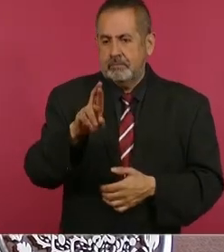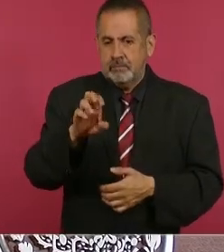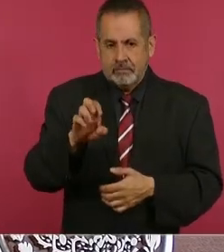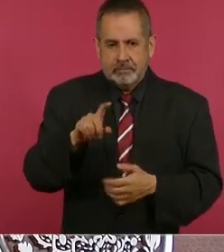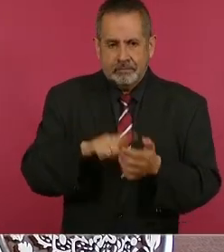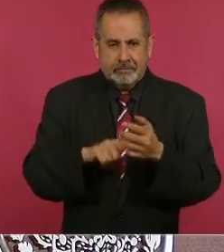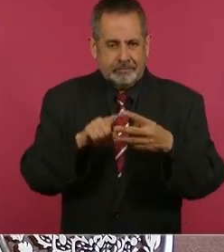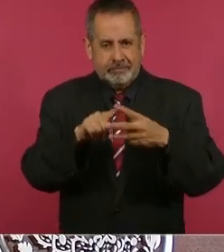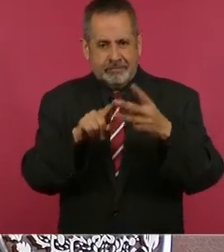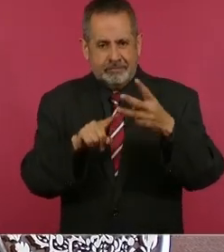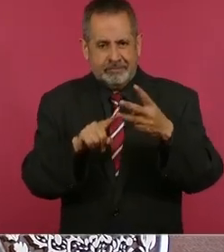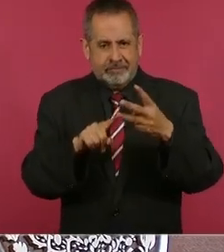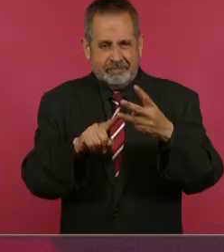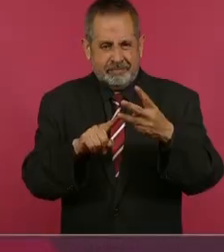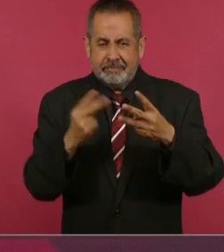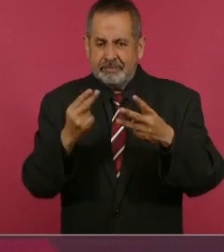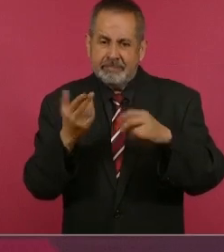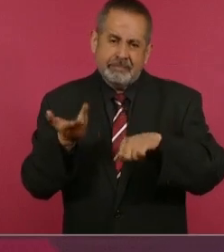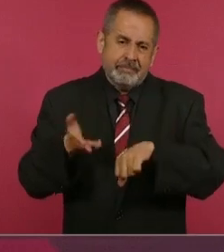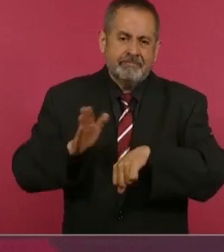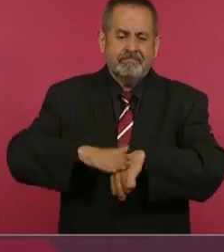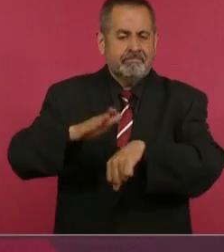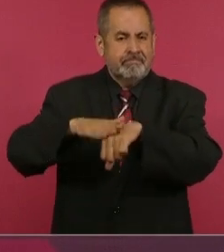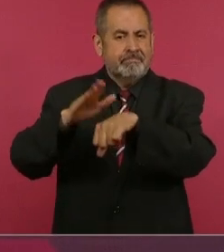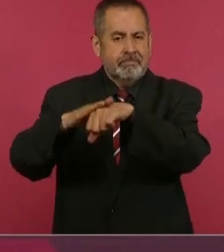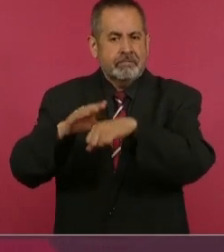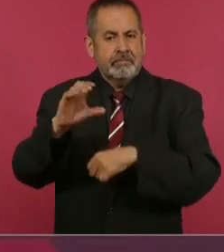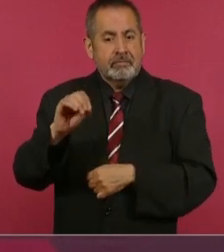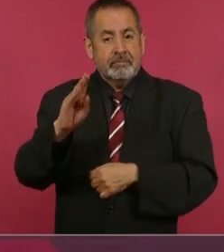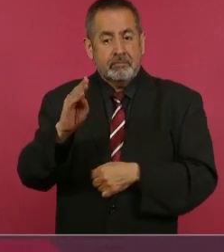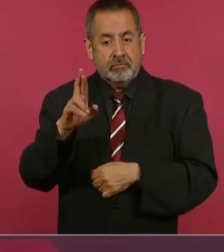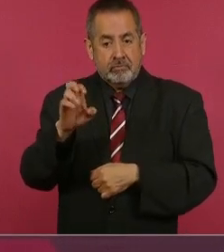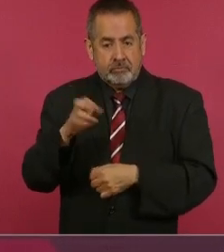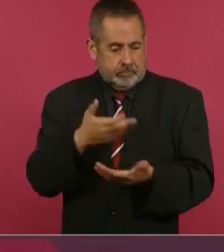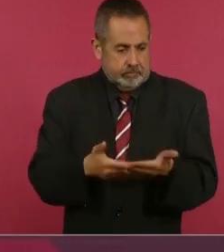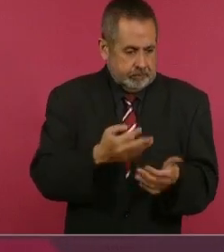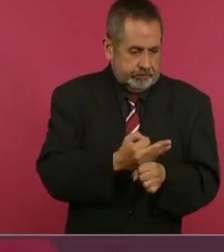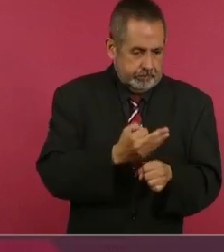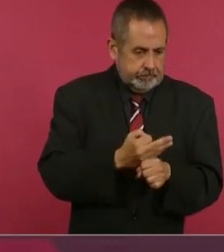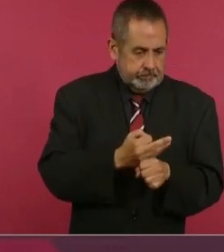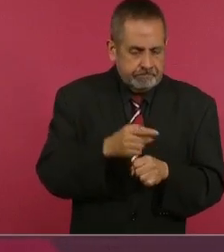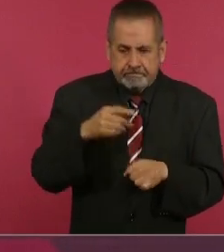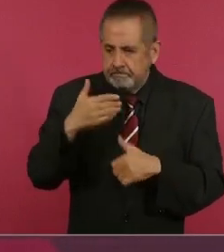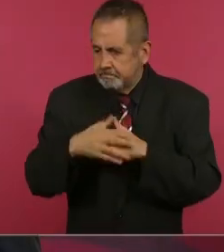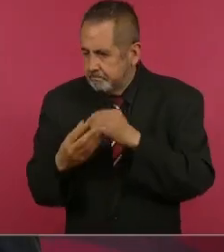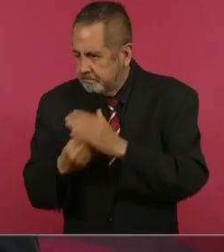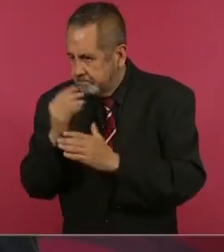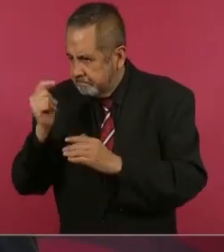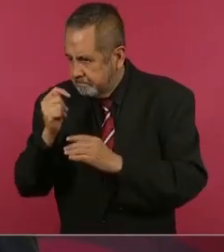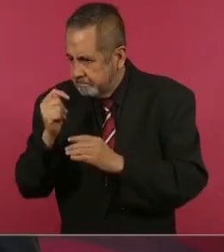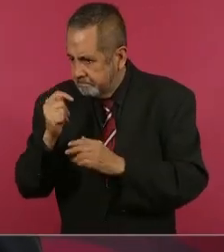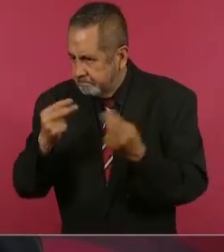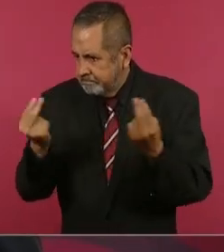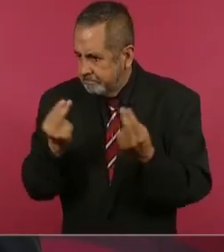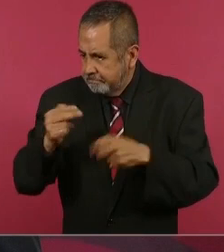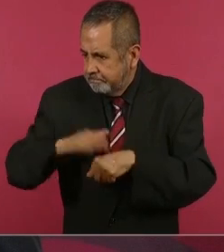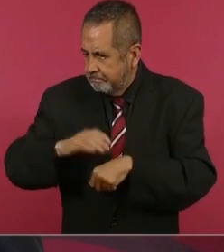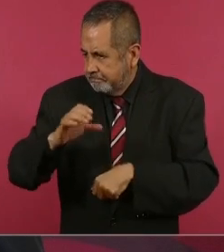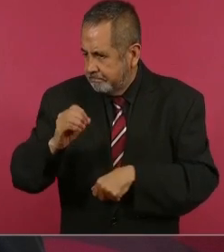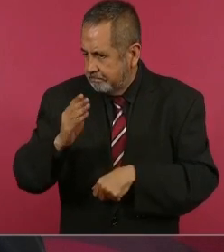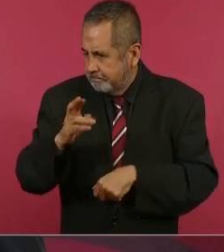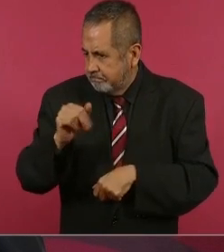de 3 a 5 veces más cobre de lo que se utiliza